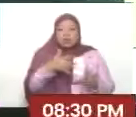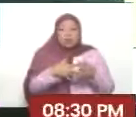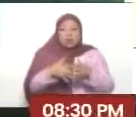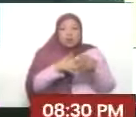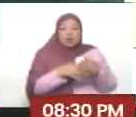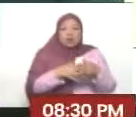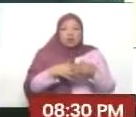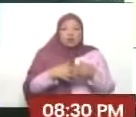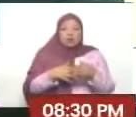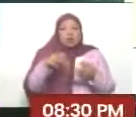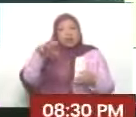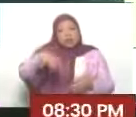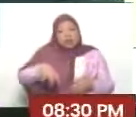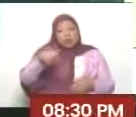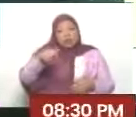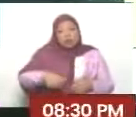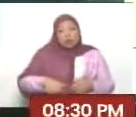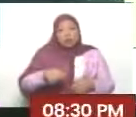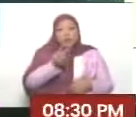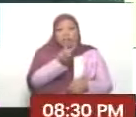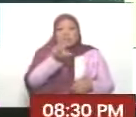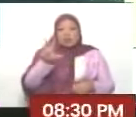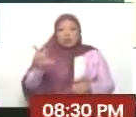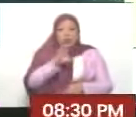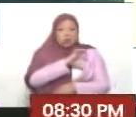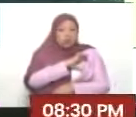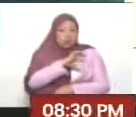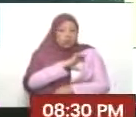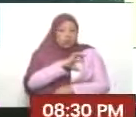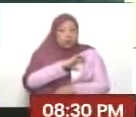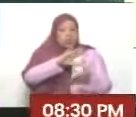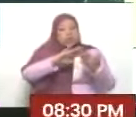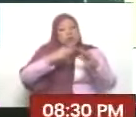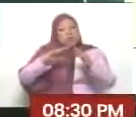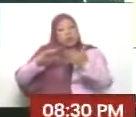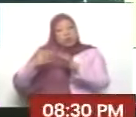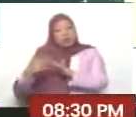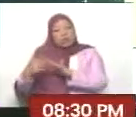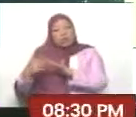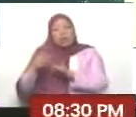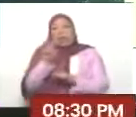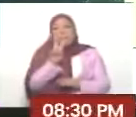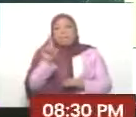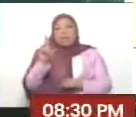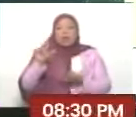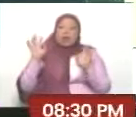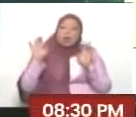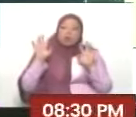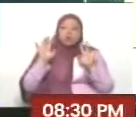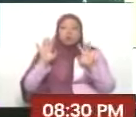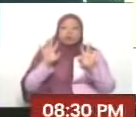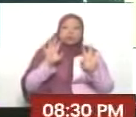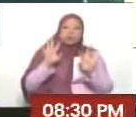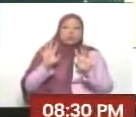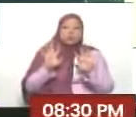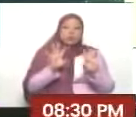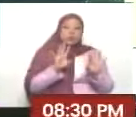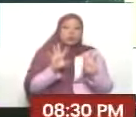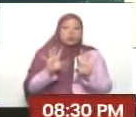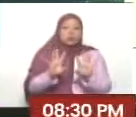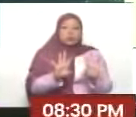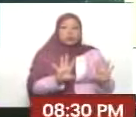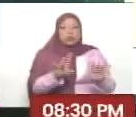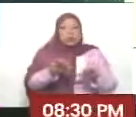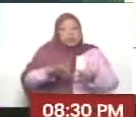por el gobernador de ese estado. Acá se fueron el 23 de enero, desde una comuna llamada Panal 21, y marcharon. Estuvo comandada por el abogado y